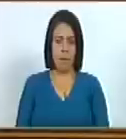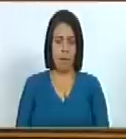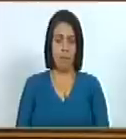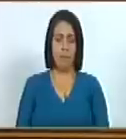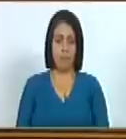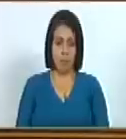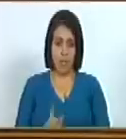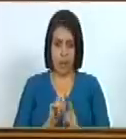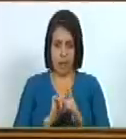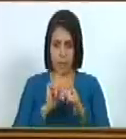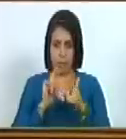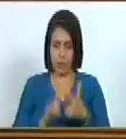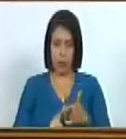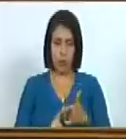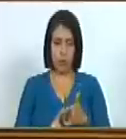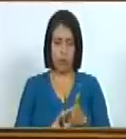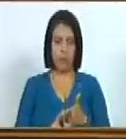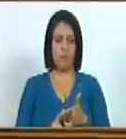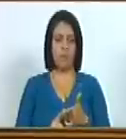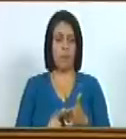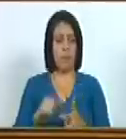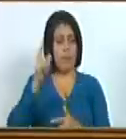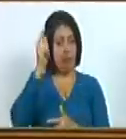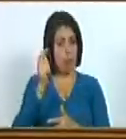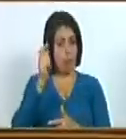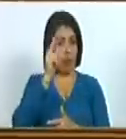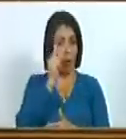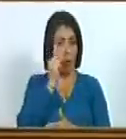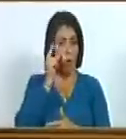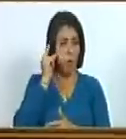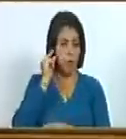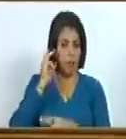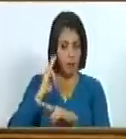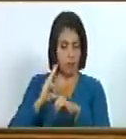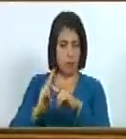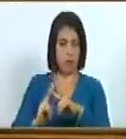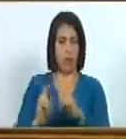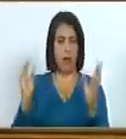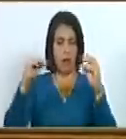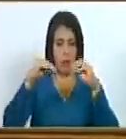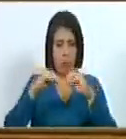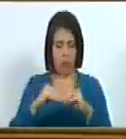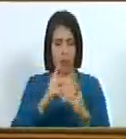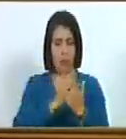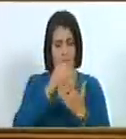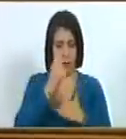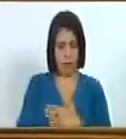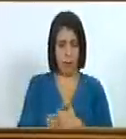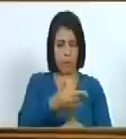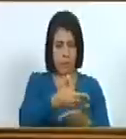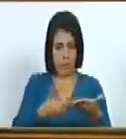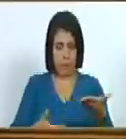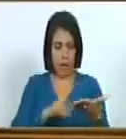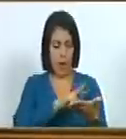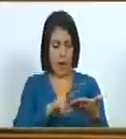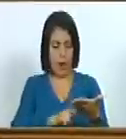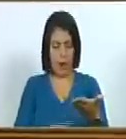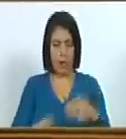En consideración, las honorables diputadas y los honorables diputados que estén de acuerdo con el proyecto de acta